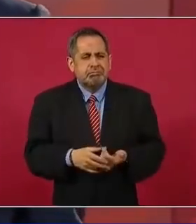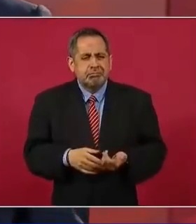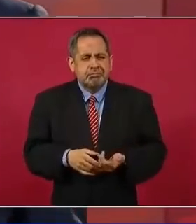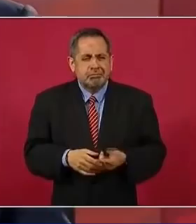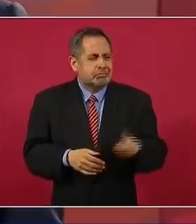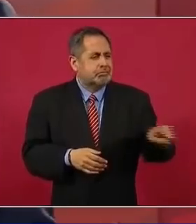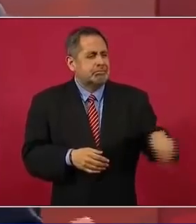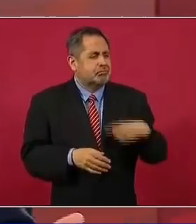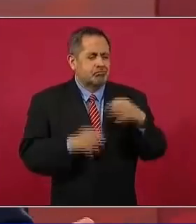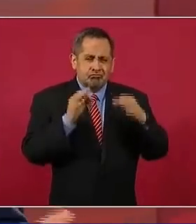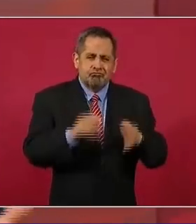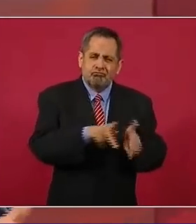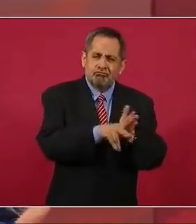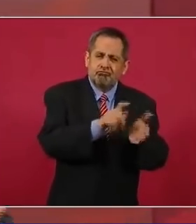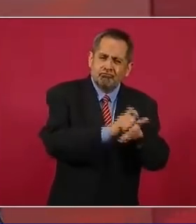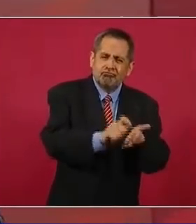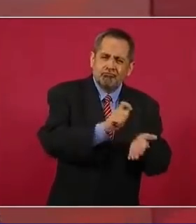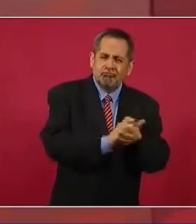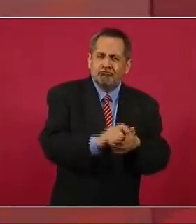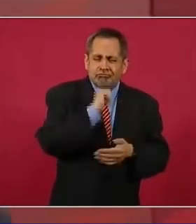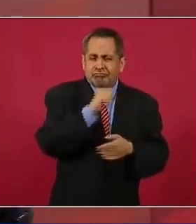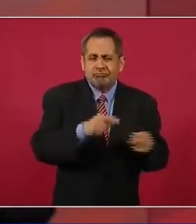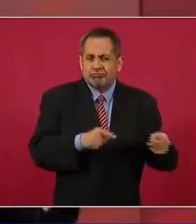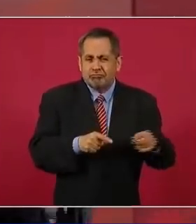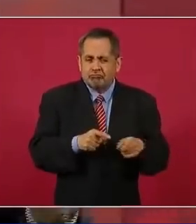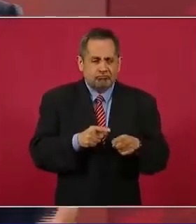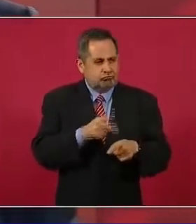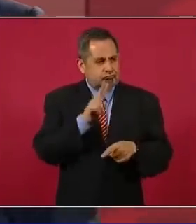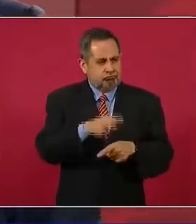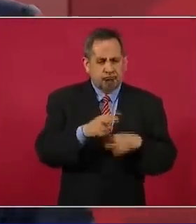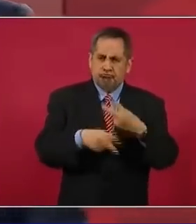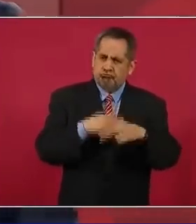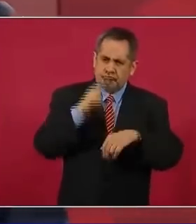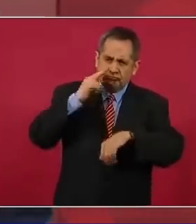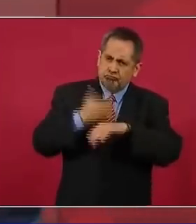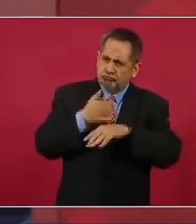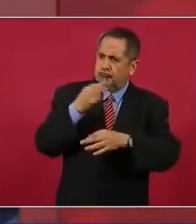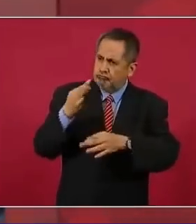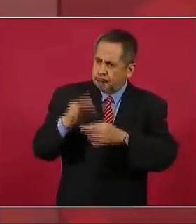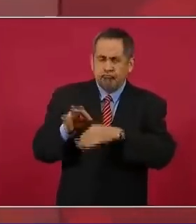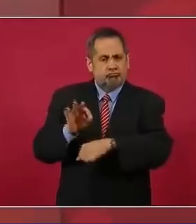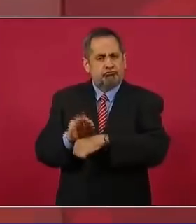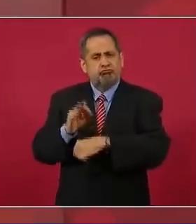son periodistas, no enfrentan pues